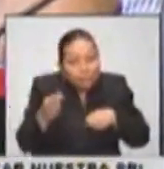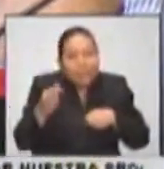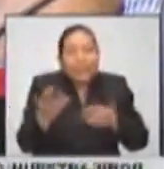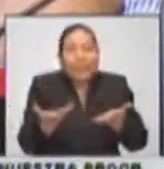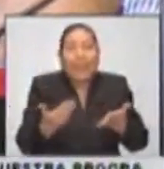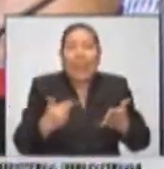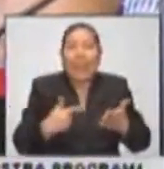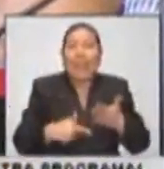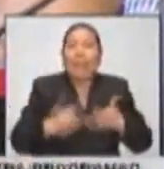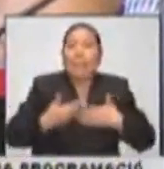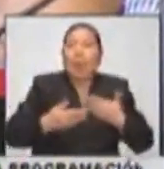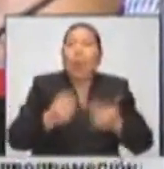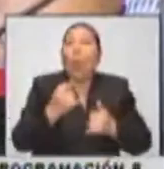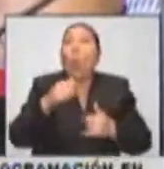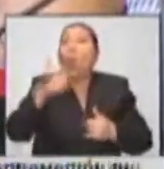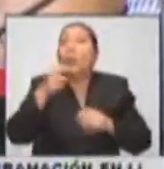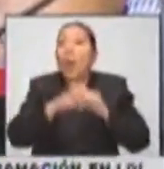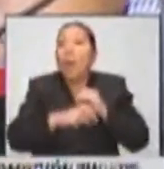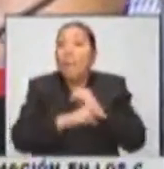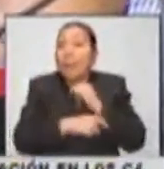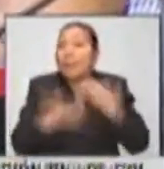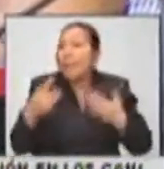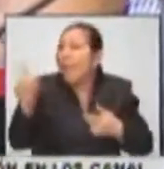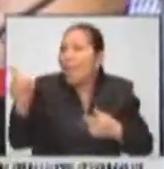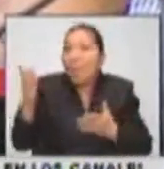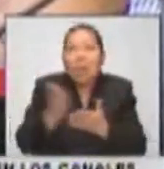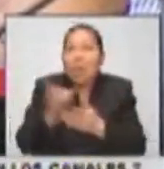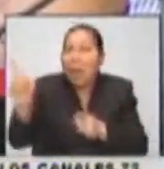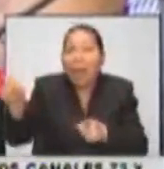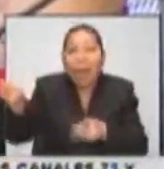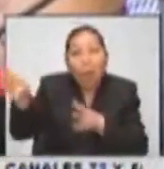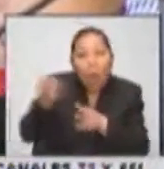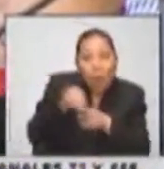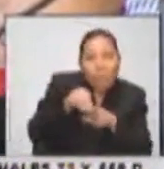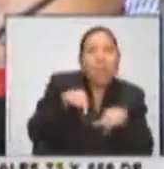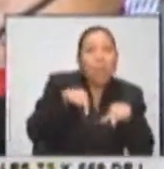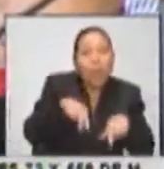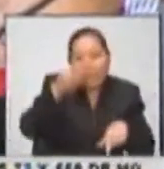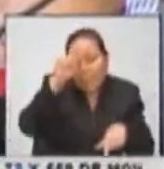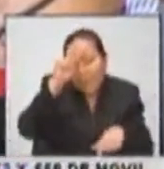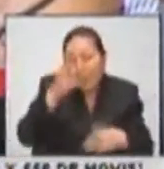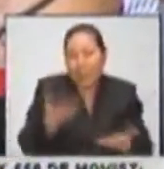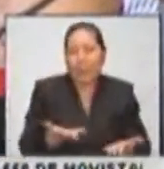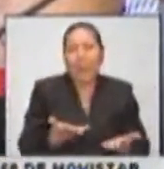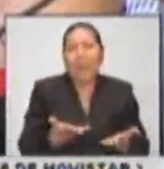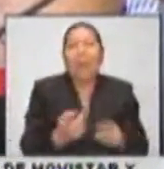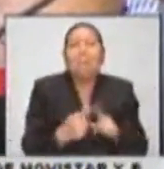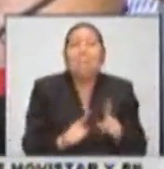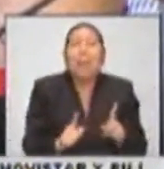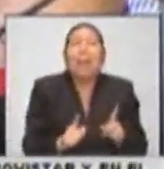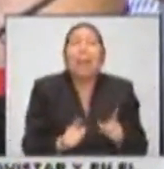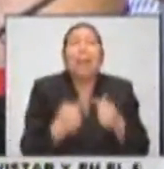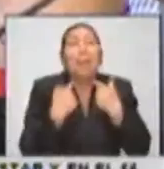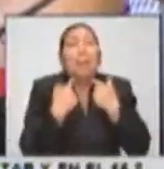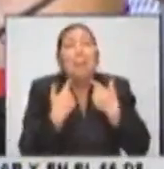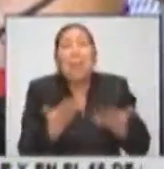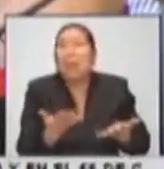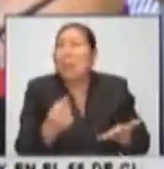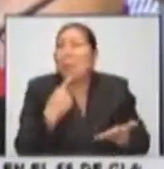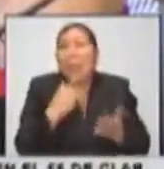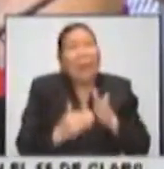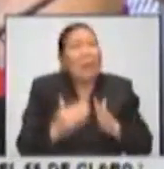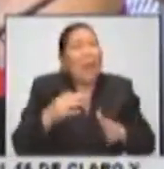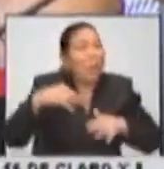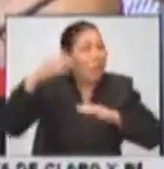creativamente lo que han sucedido en los otros países, que para ellos ya no es un problema. Para nosotros sí, nos termina, y no son